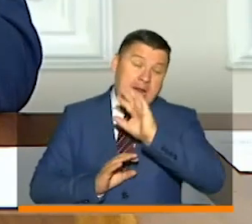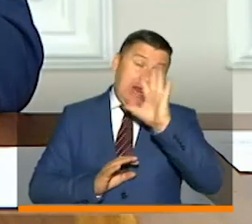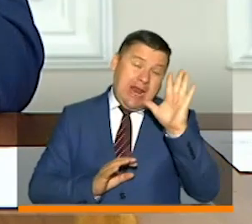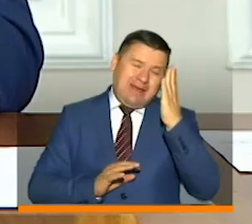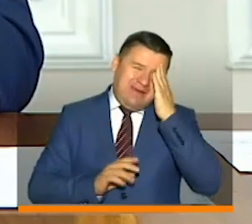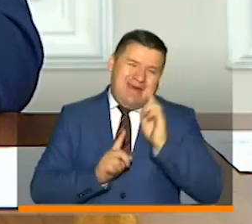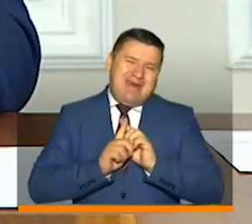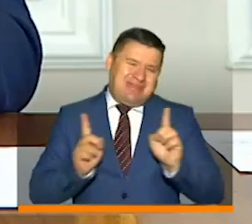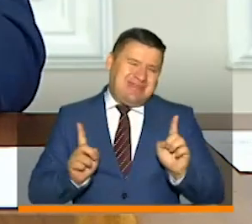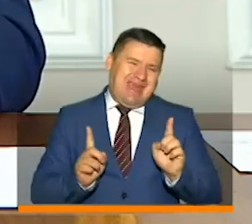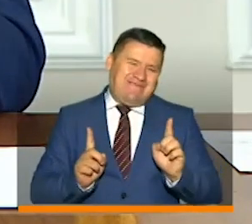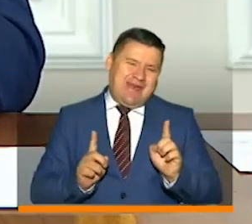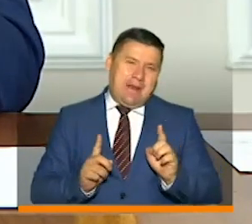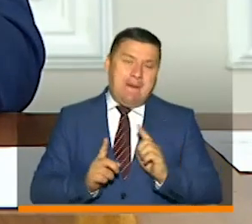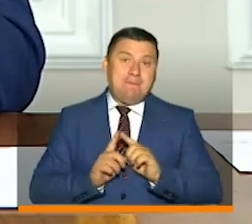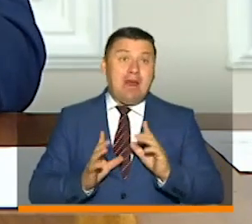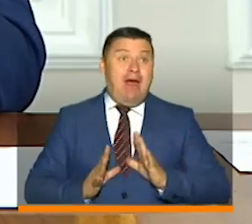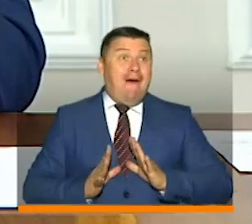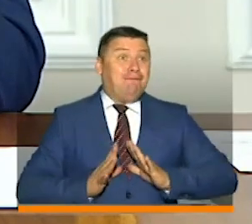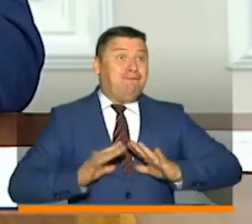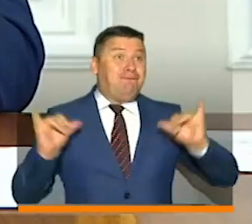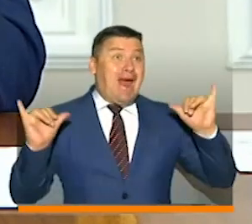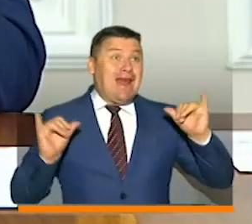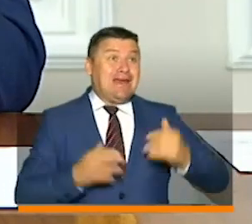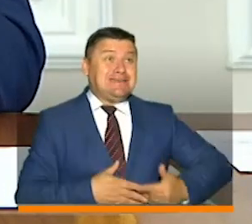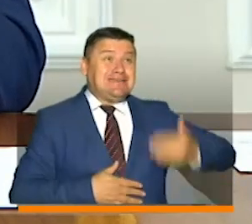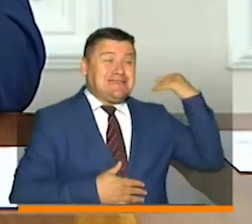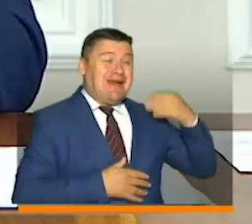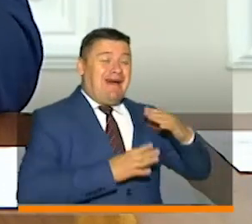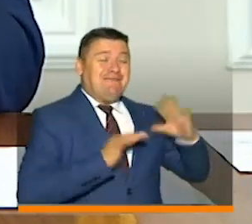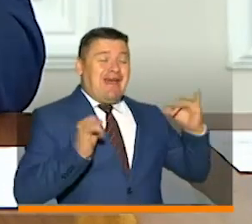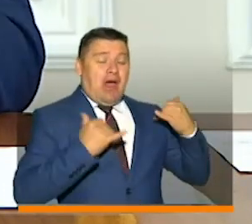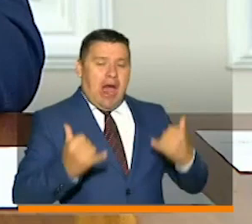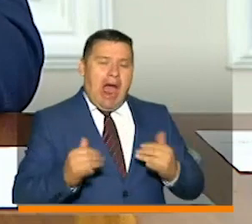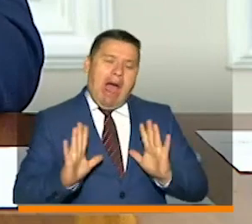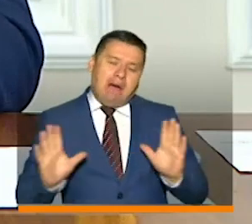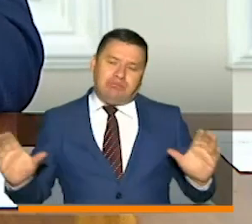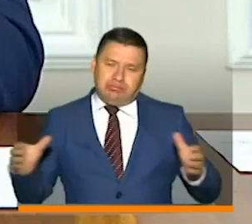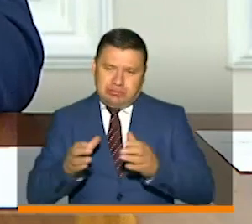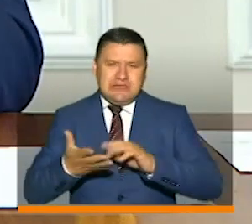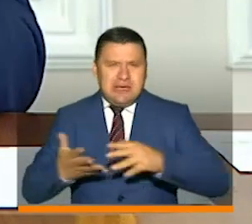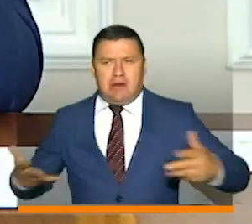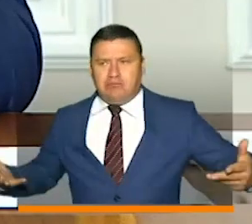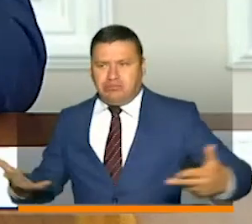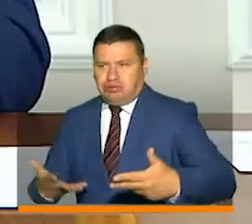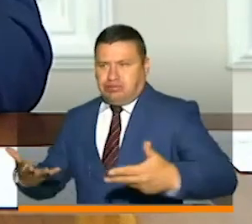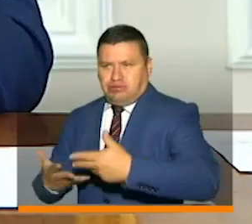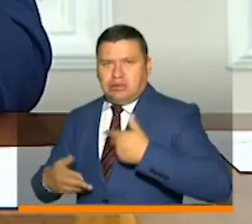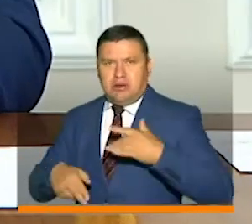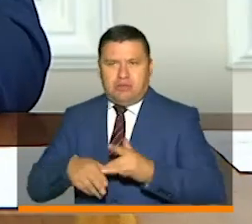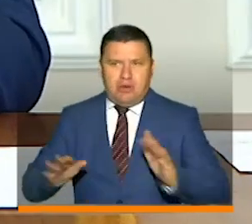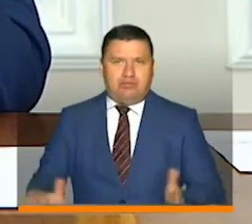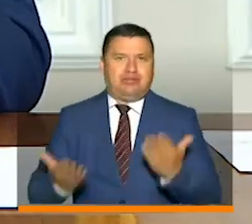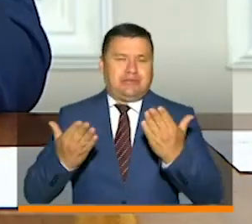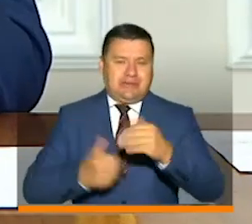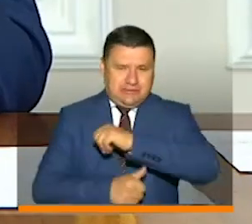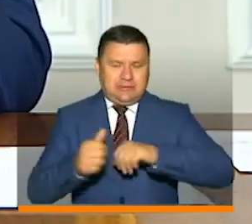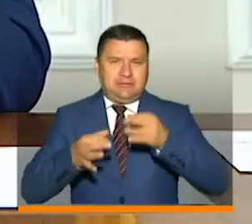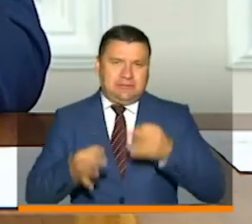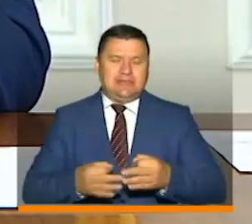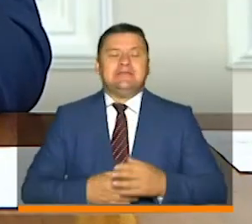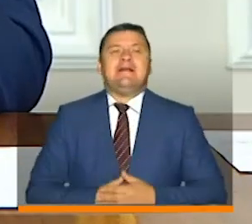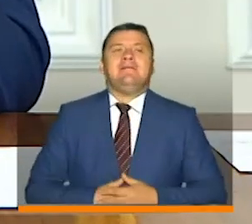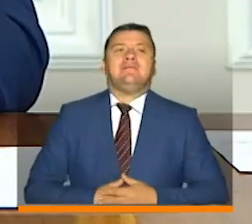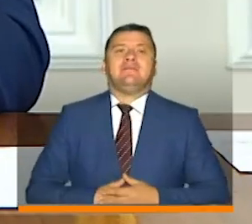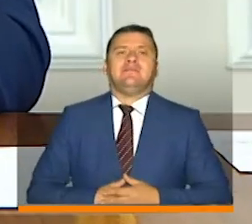distinta pero no será menos feliz que las anteriores tenemos que buscar que como país la solidaridad nos motiven a hacerlo muy bien